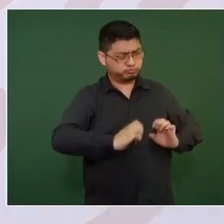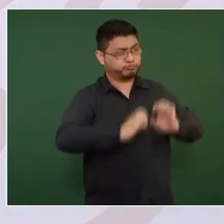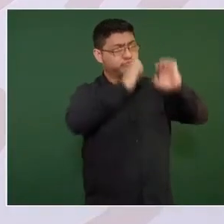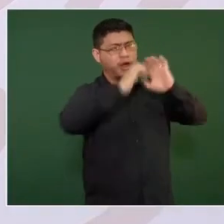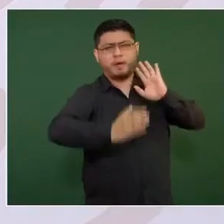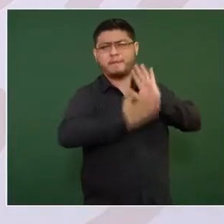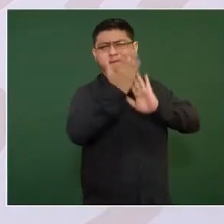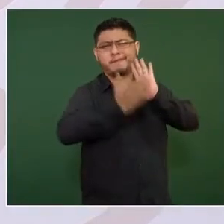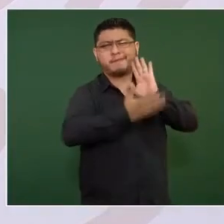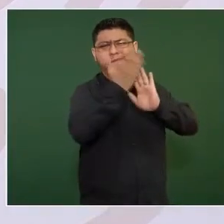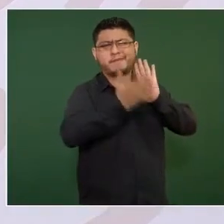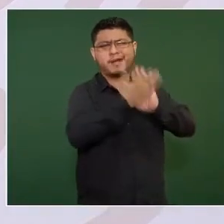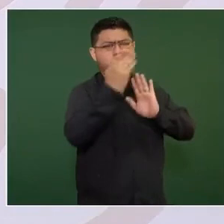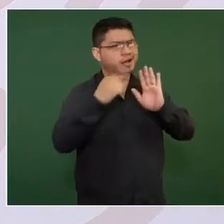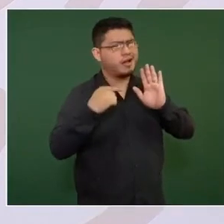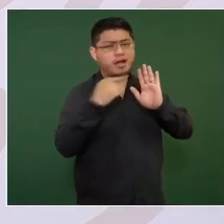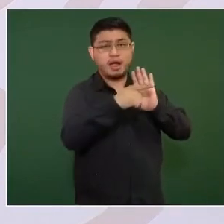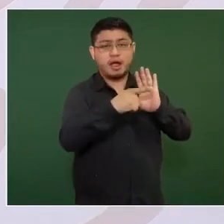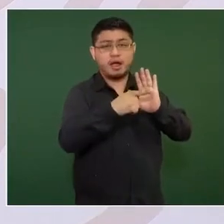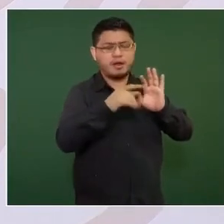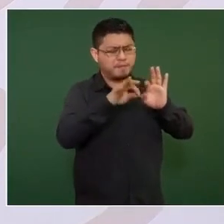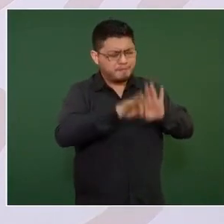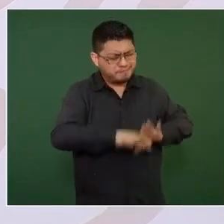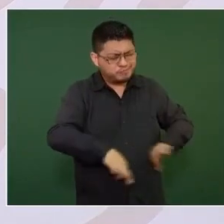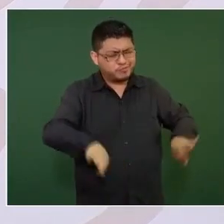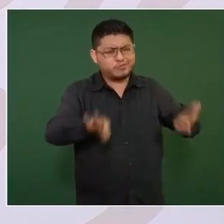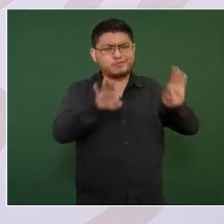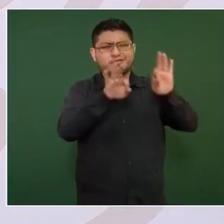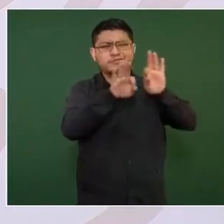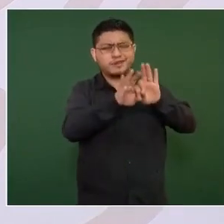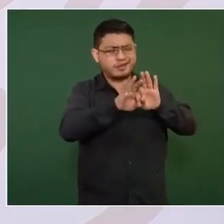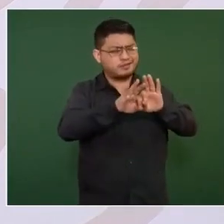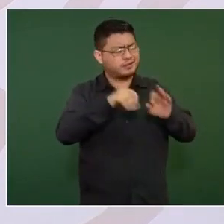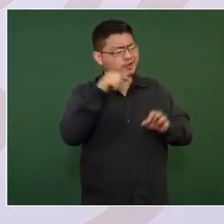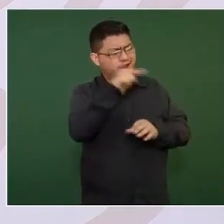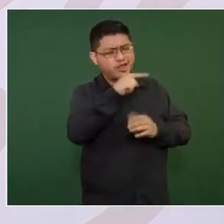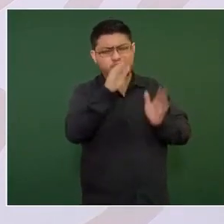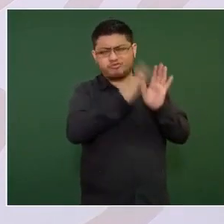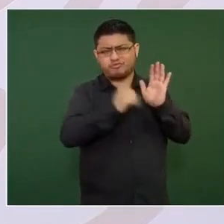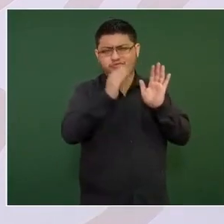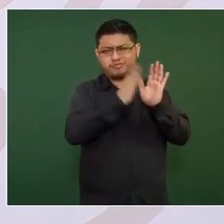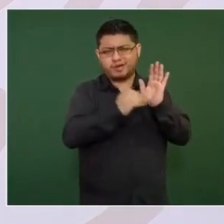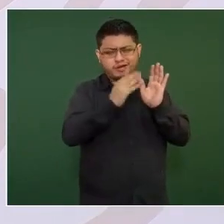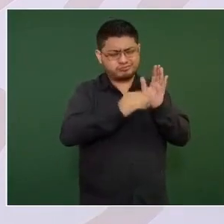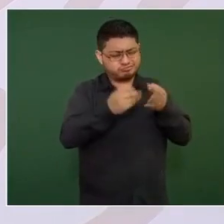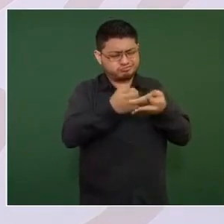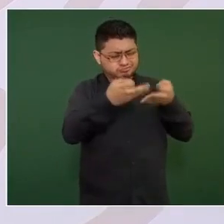la sede del importante Archivo Agrario Nacional.